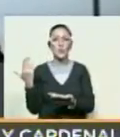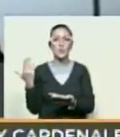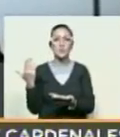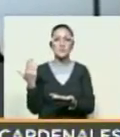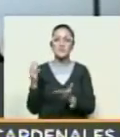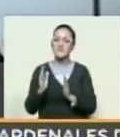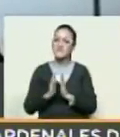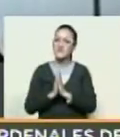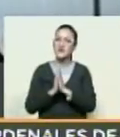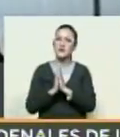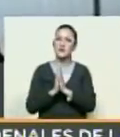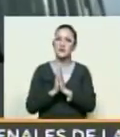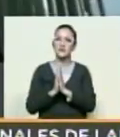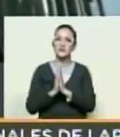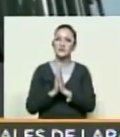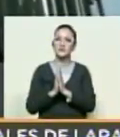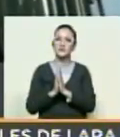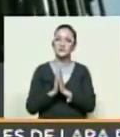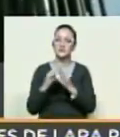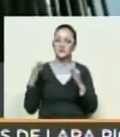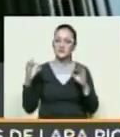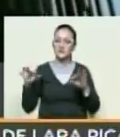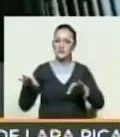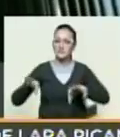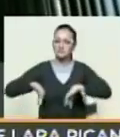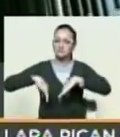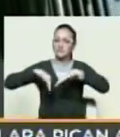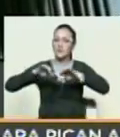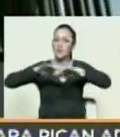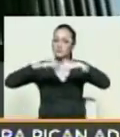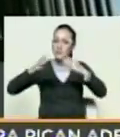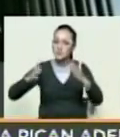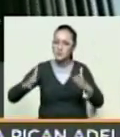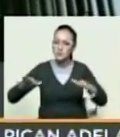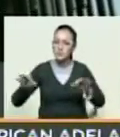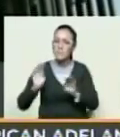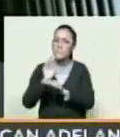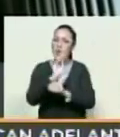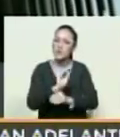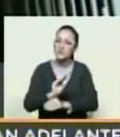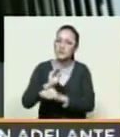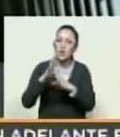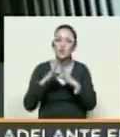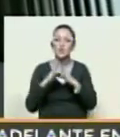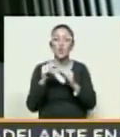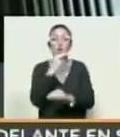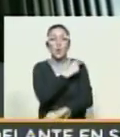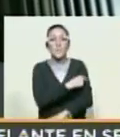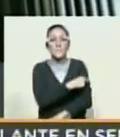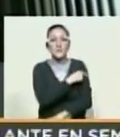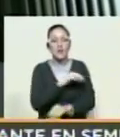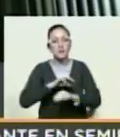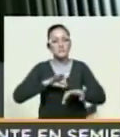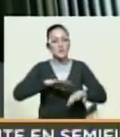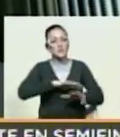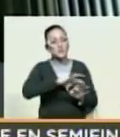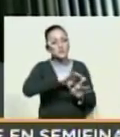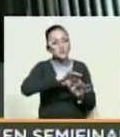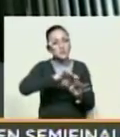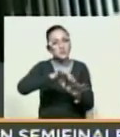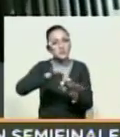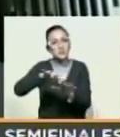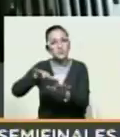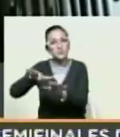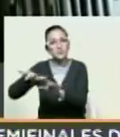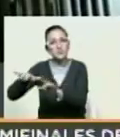Virgen, que su manto proteja todos los hospitales, que vaya pasando su manto por los hospitales donde no